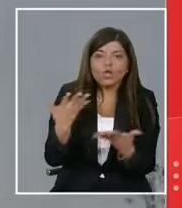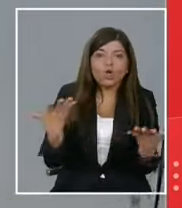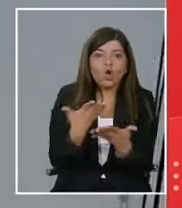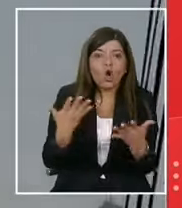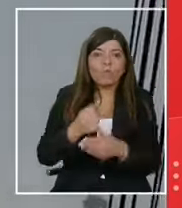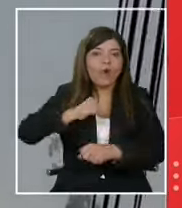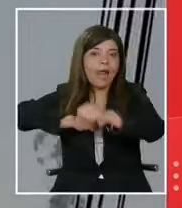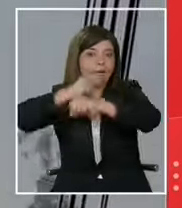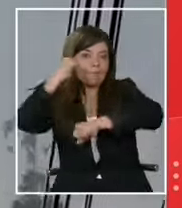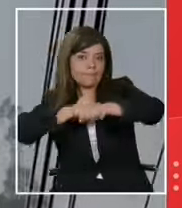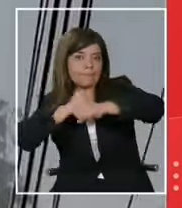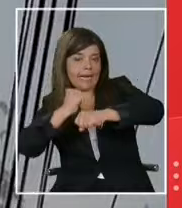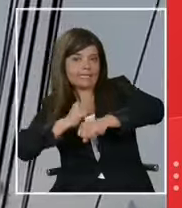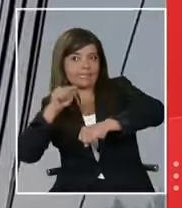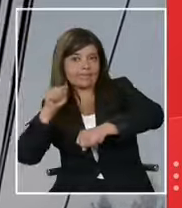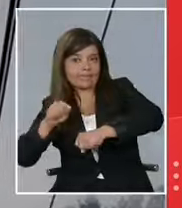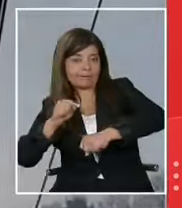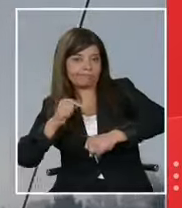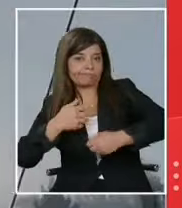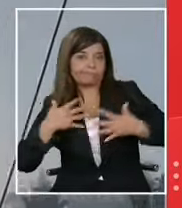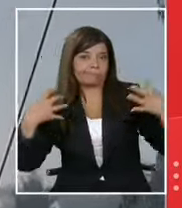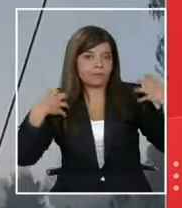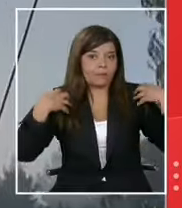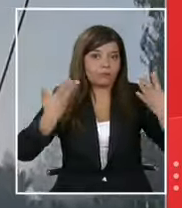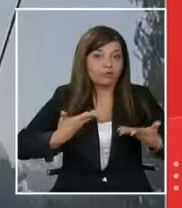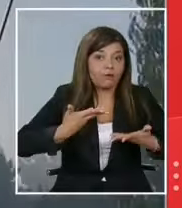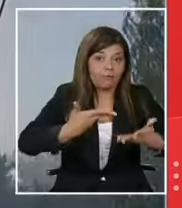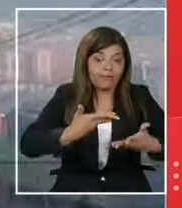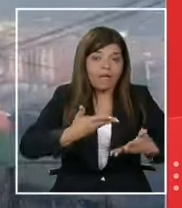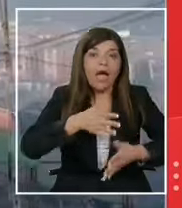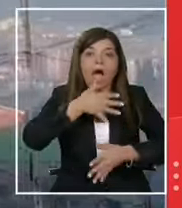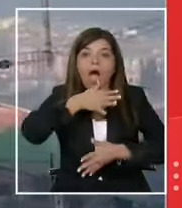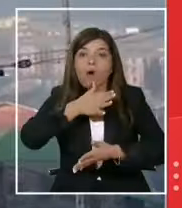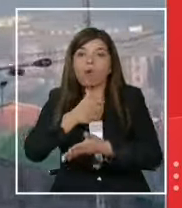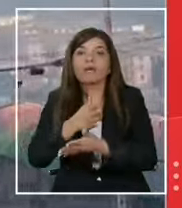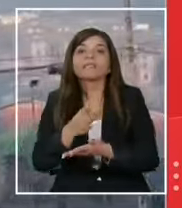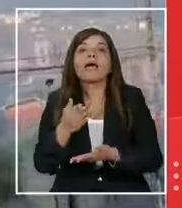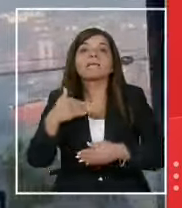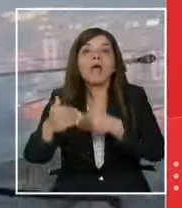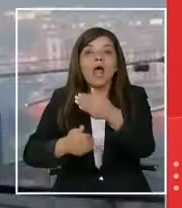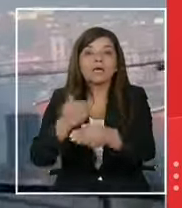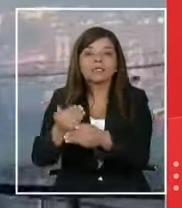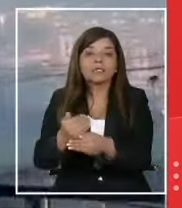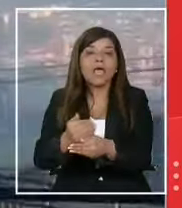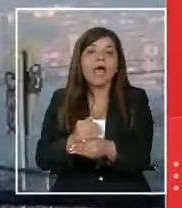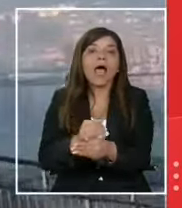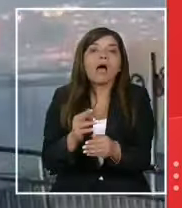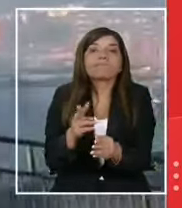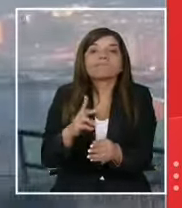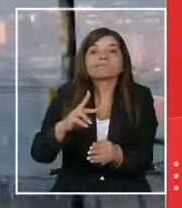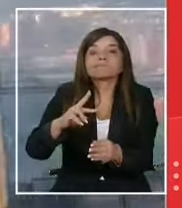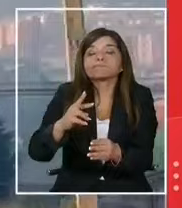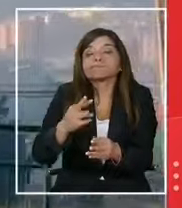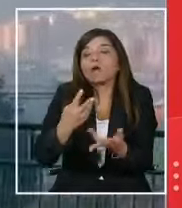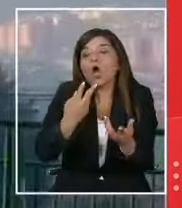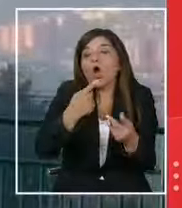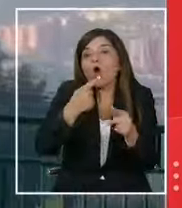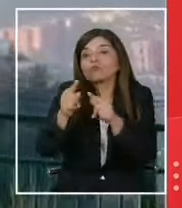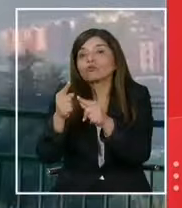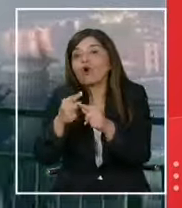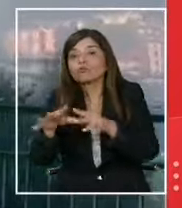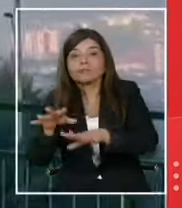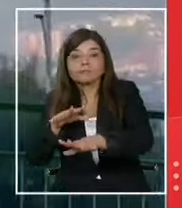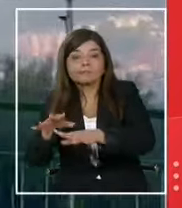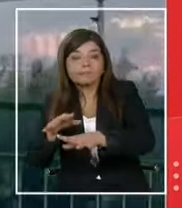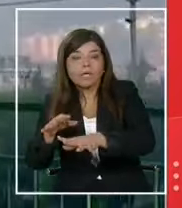parte de la empresa Arauco. Ahí también se revisó el proceso asociado a la reposición de suministro alternativo que desarrollará la